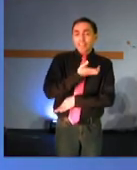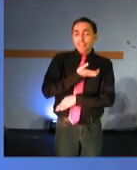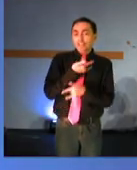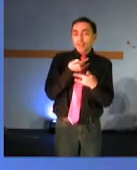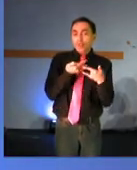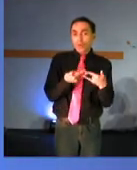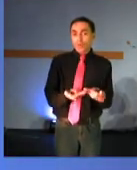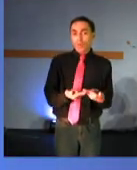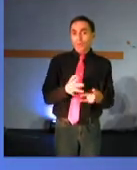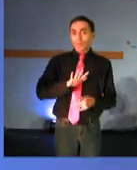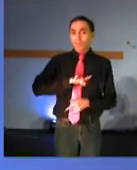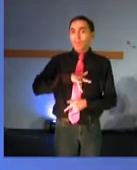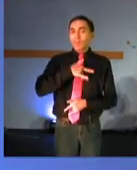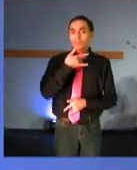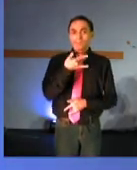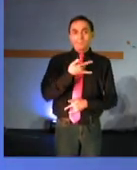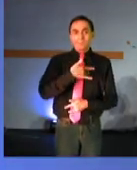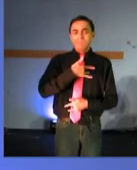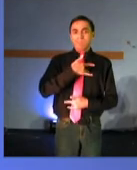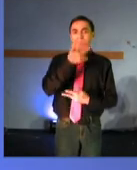mí un honor.